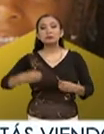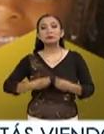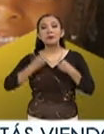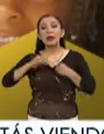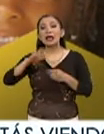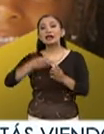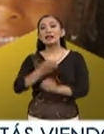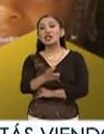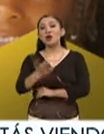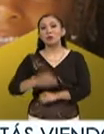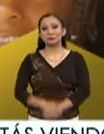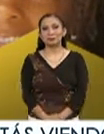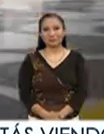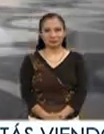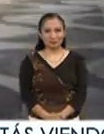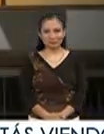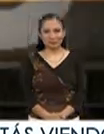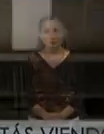habitantes de Río de Janeiro.